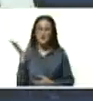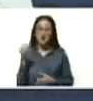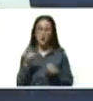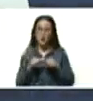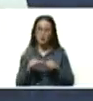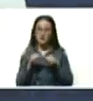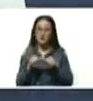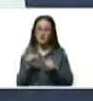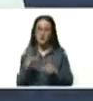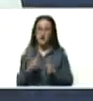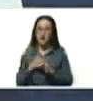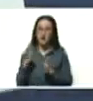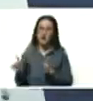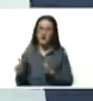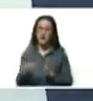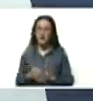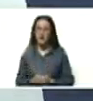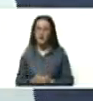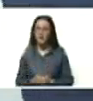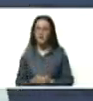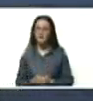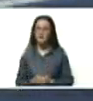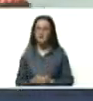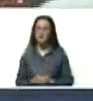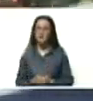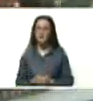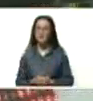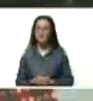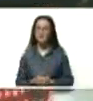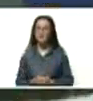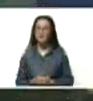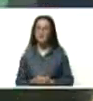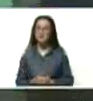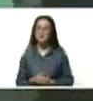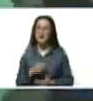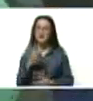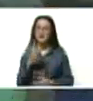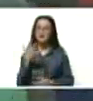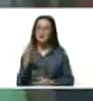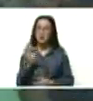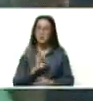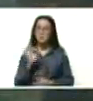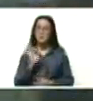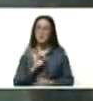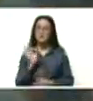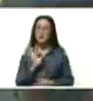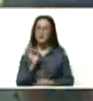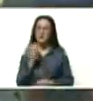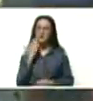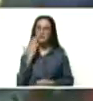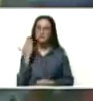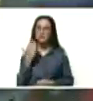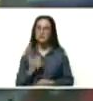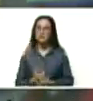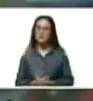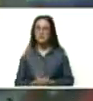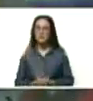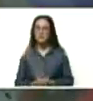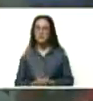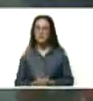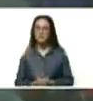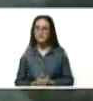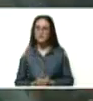por aquí al lado de nosotros, madrina. De ese tren que venimos ahorita, eso está al 35%. Ese que correcto, está al 35% todavía. Este